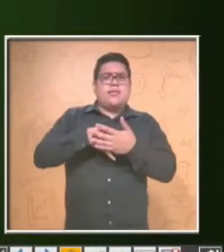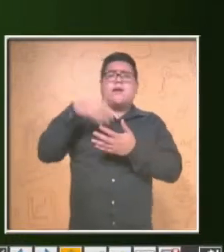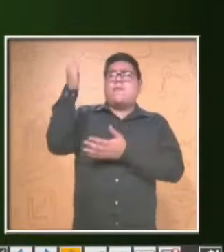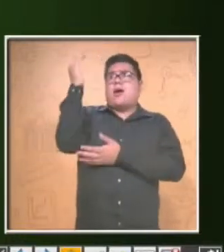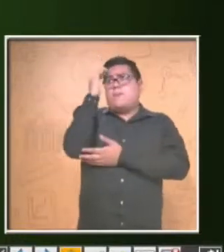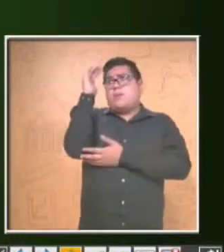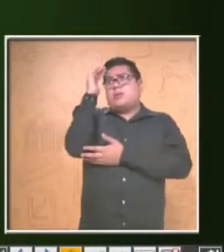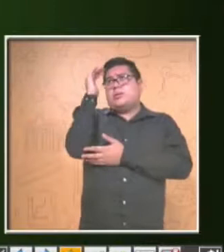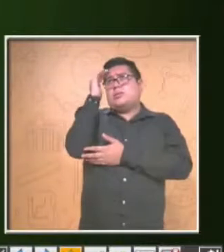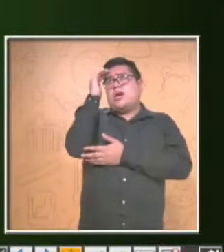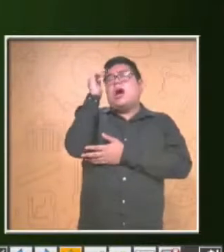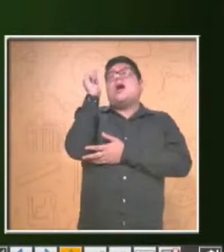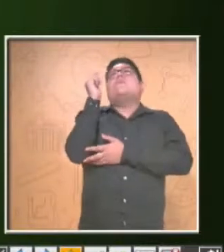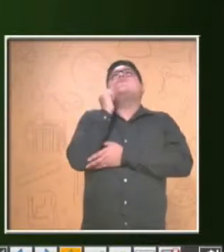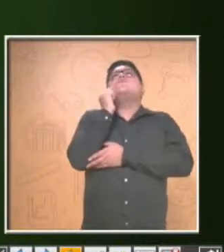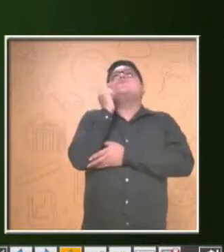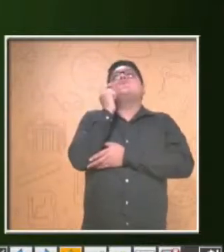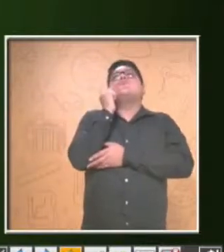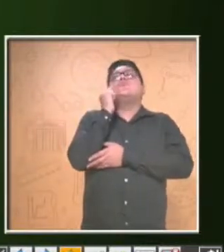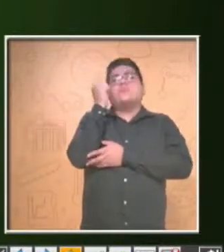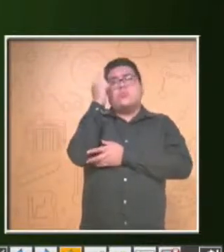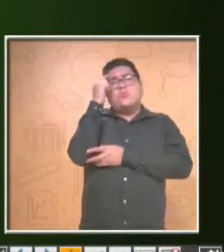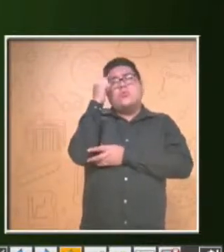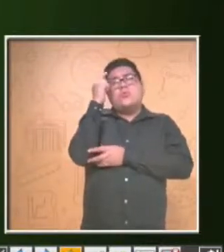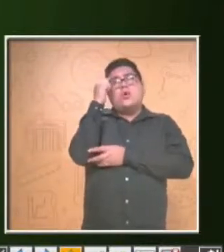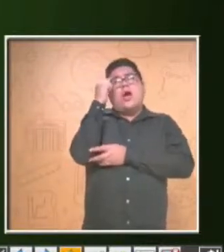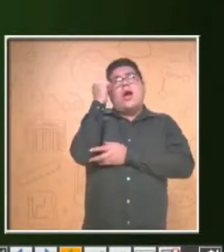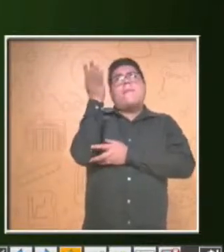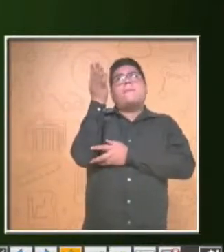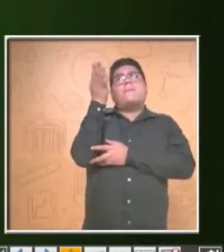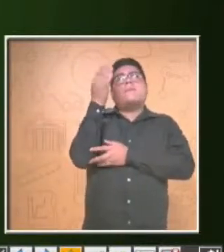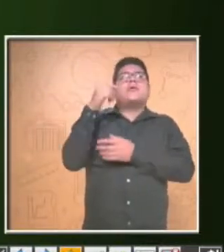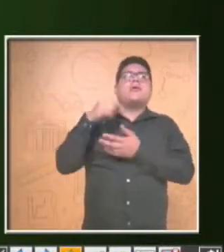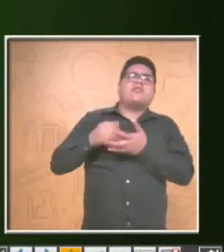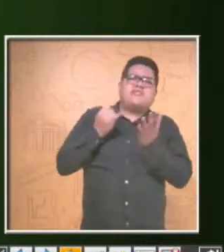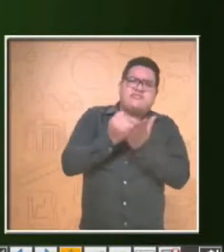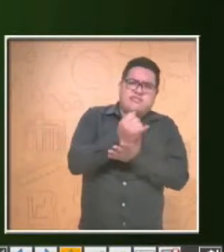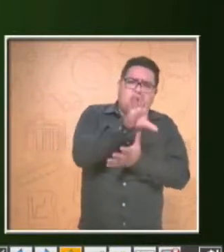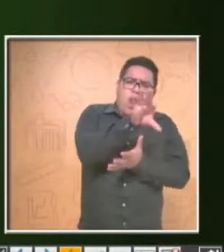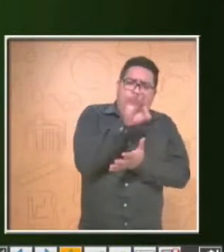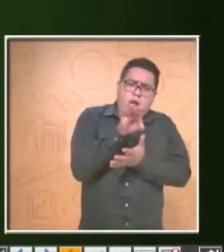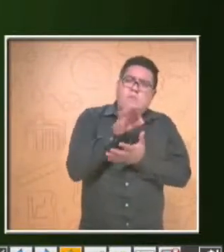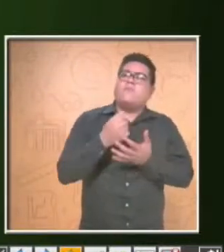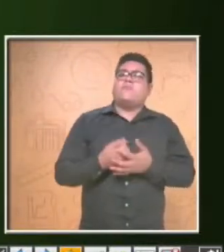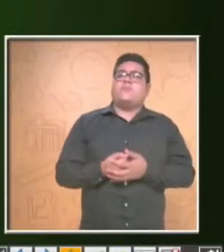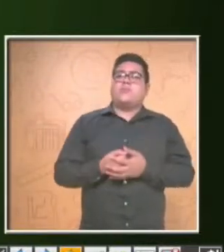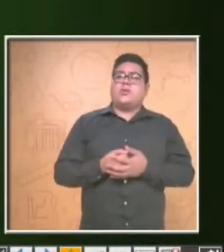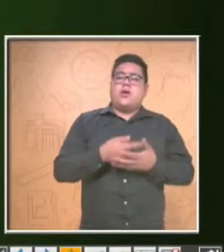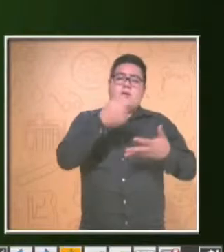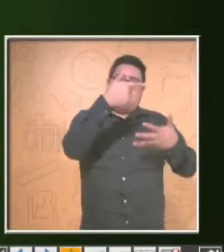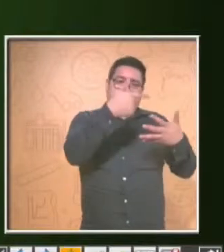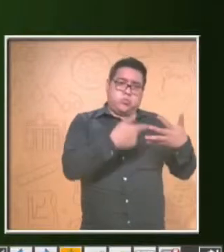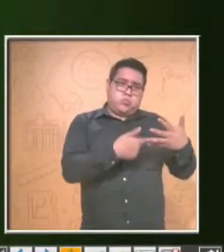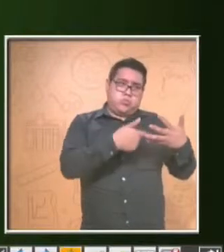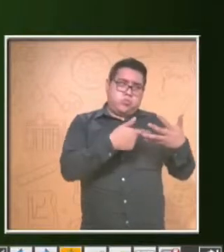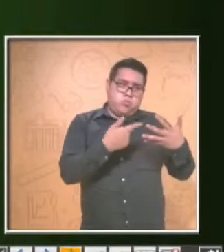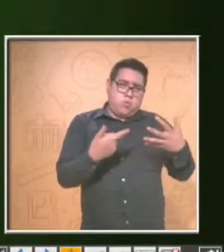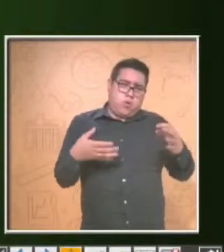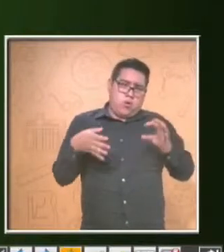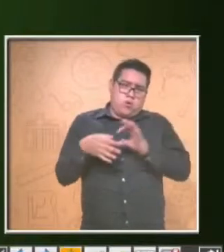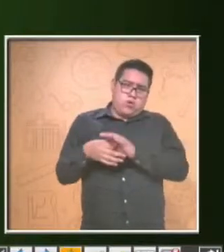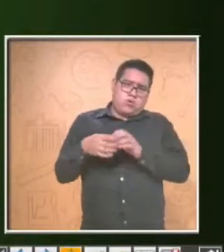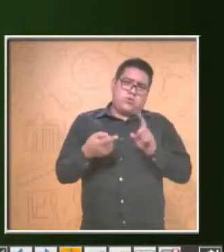decisiones, qué respuesta va con qué afirmación. Y te dicen características con su